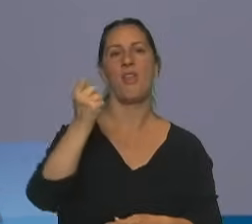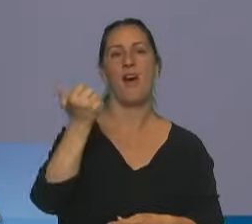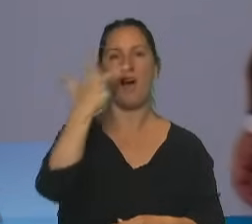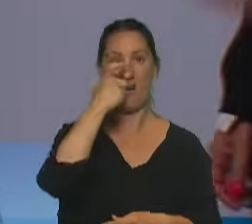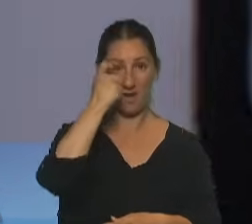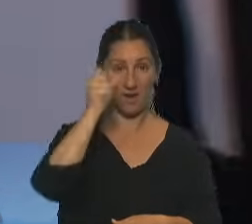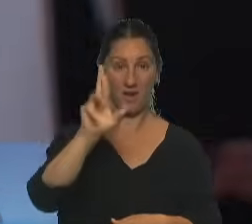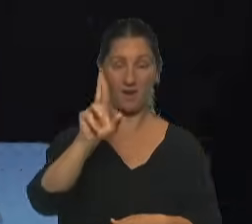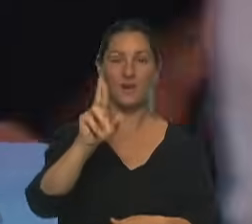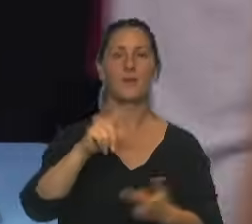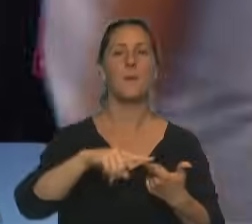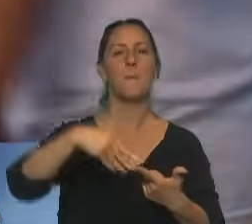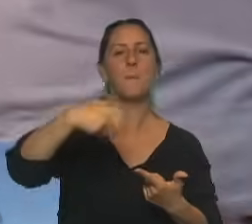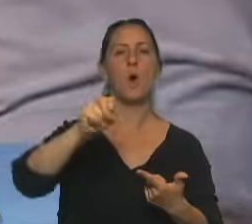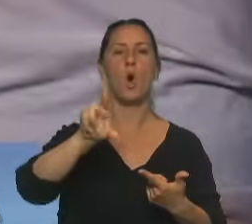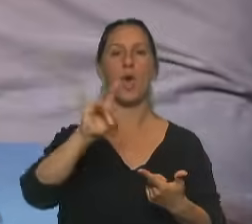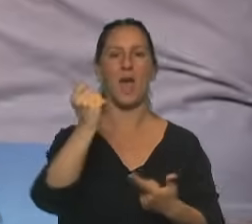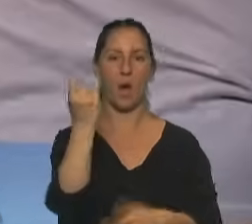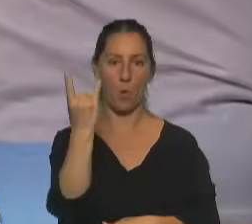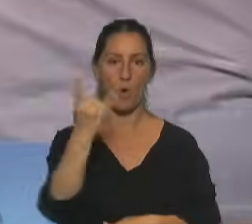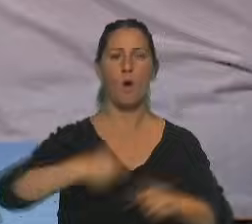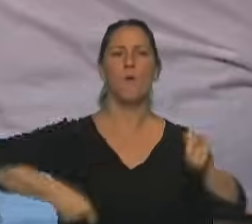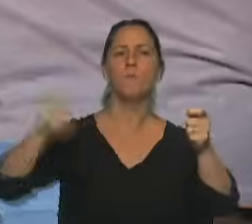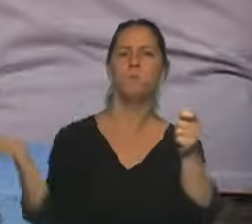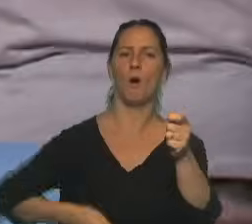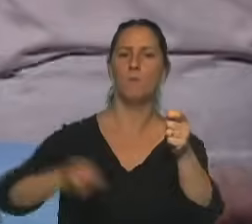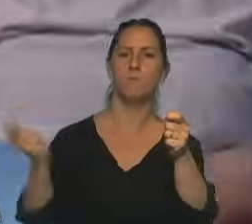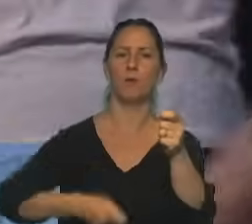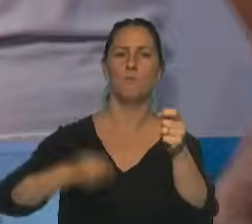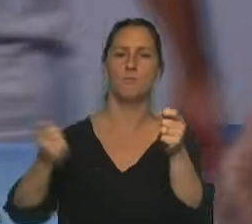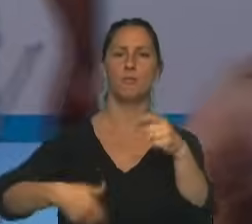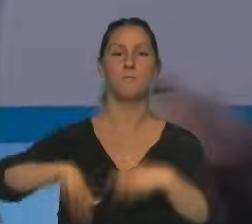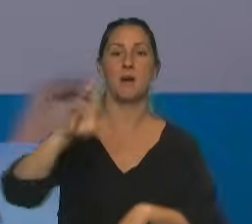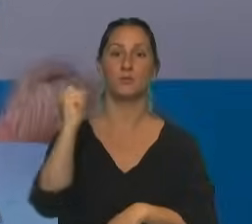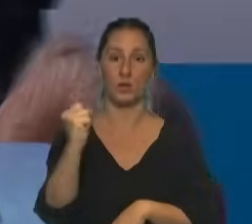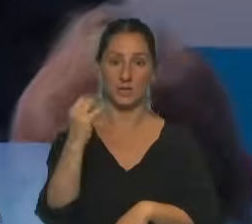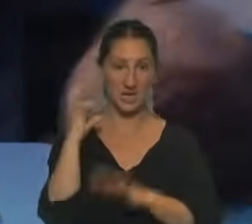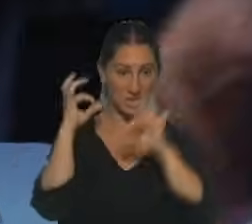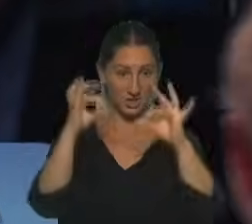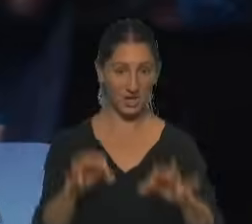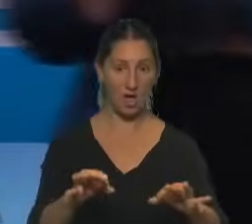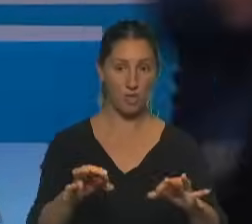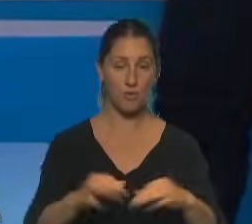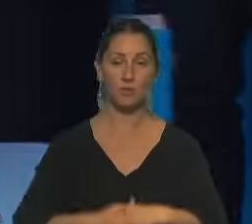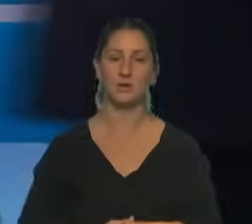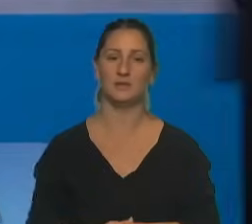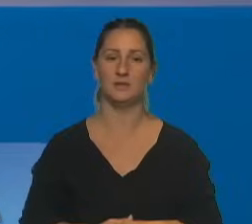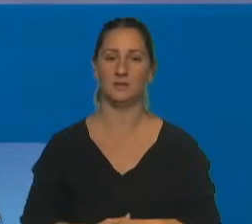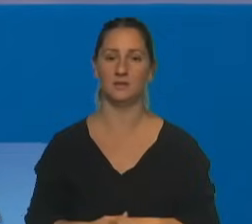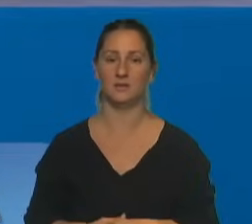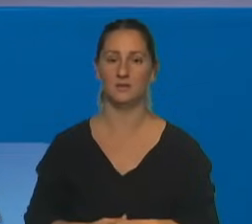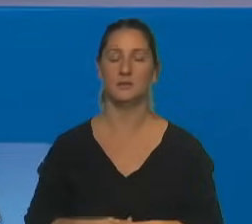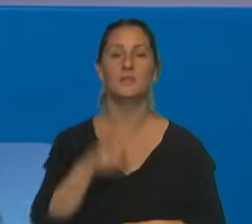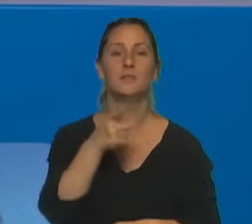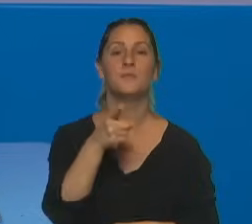y por supuesto Cecilia Moró. Los bombos los escucho cada vez más fuertes. Están viniendo aquí a mis espaldas lo que